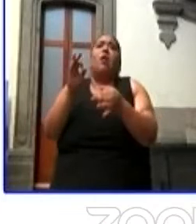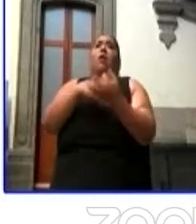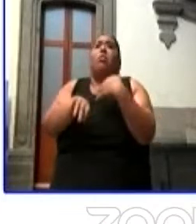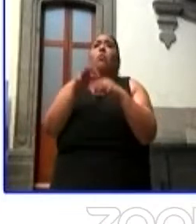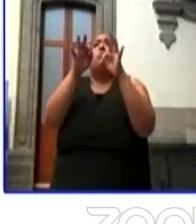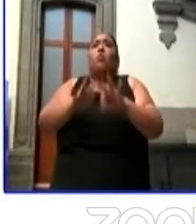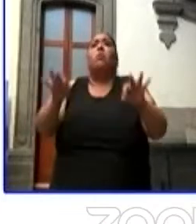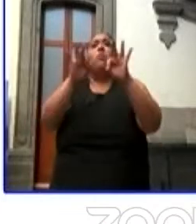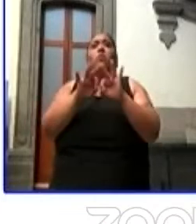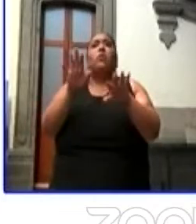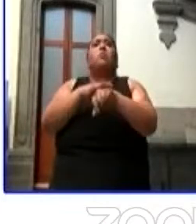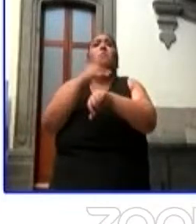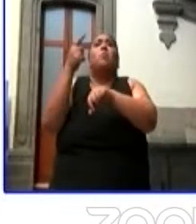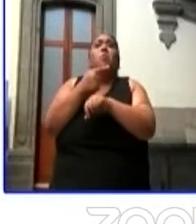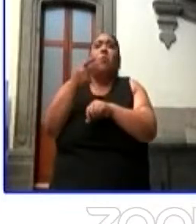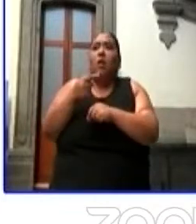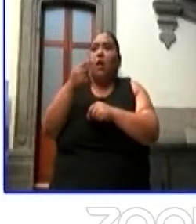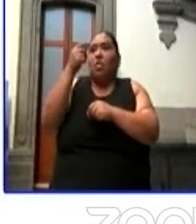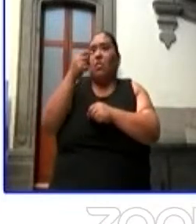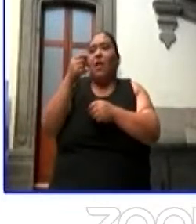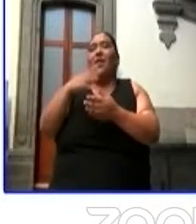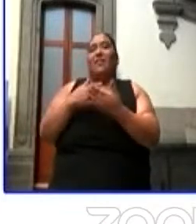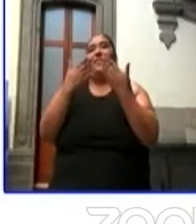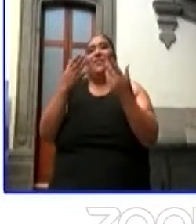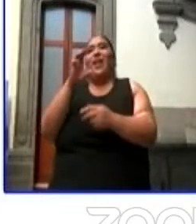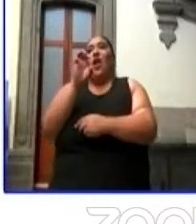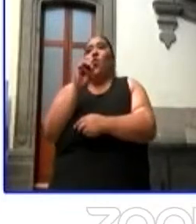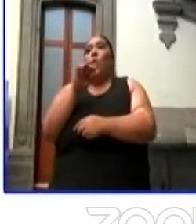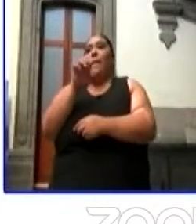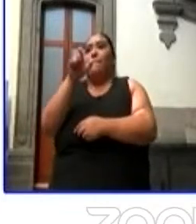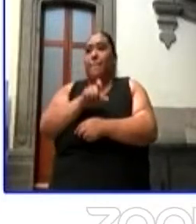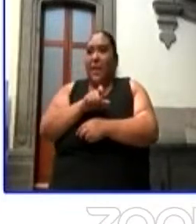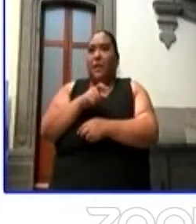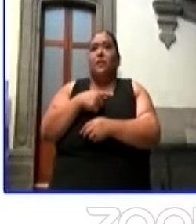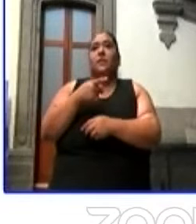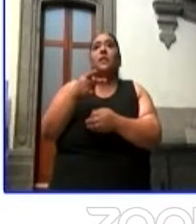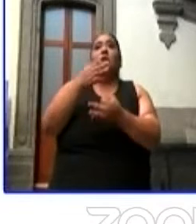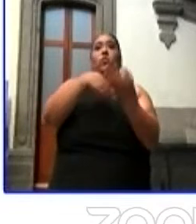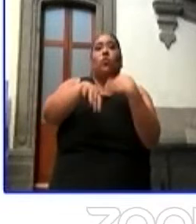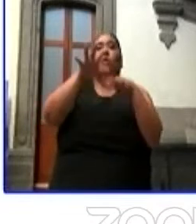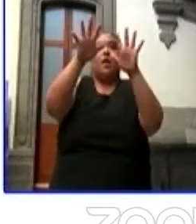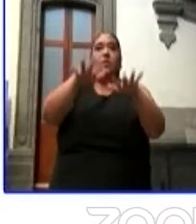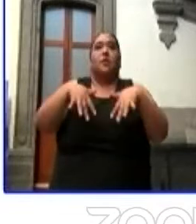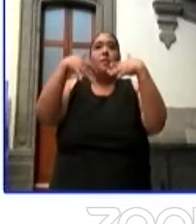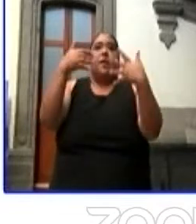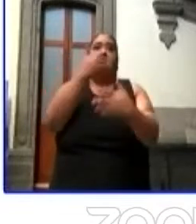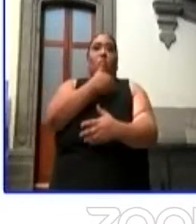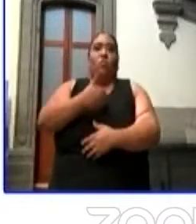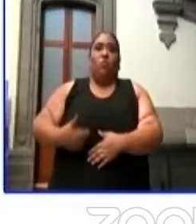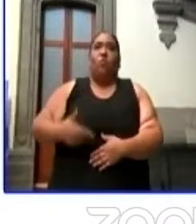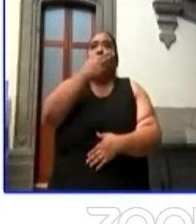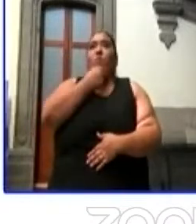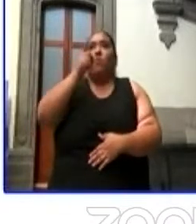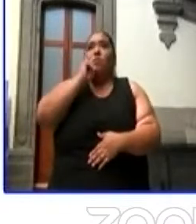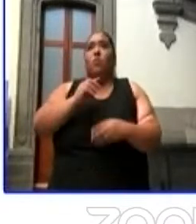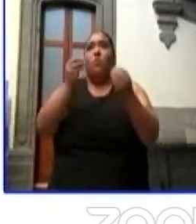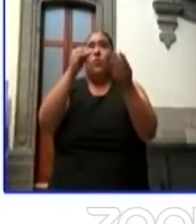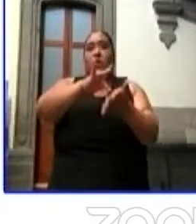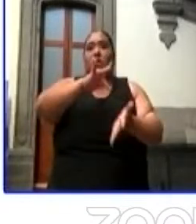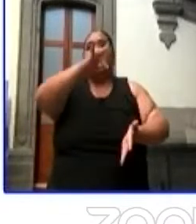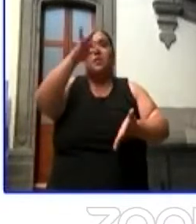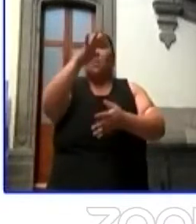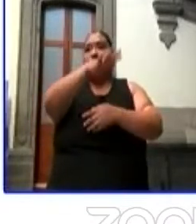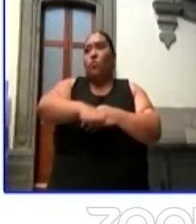tipo de planes. Pues a nombre de la Coalición México y de nuestra Asamblea General de Presidentas y Presidentes, muchísimas gracias por el